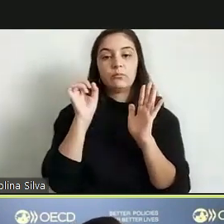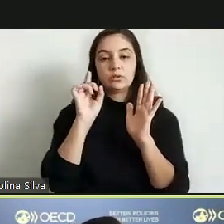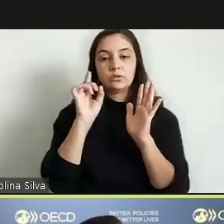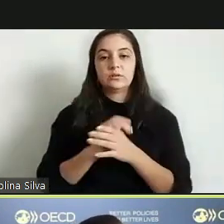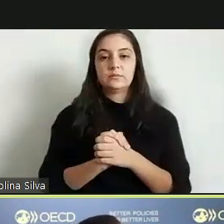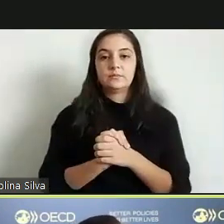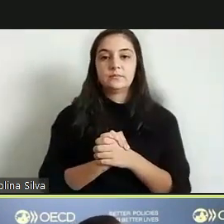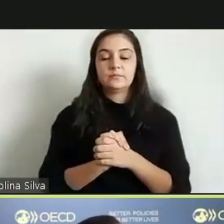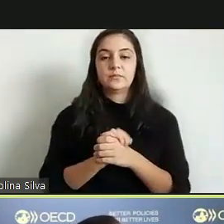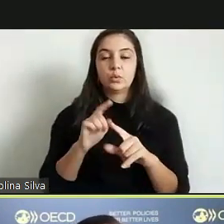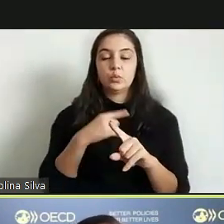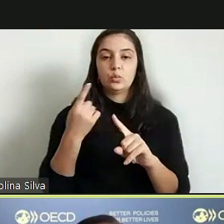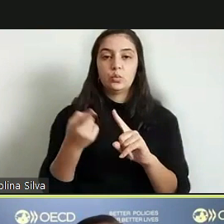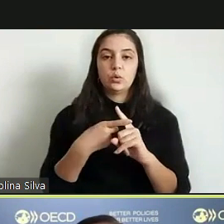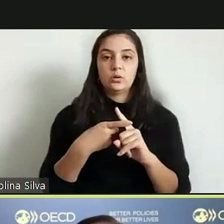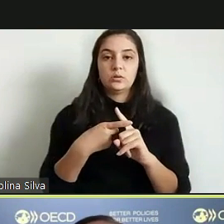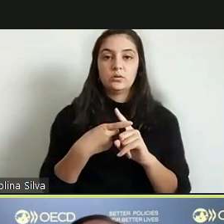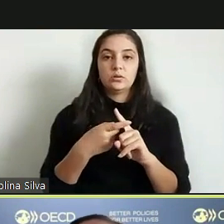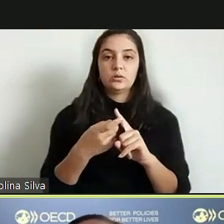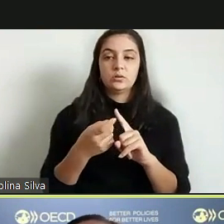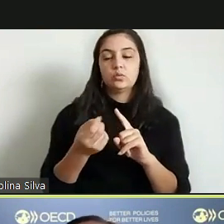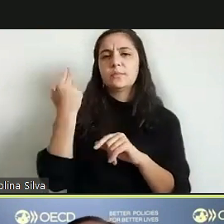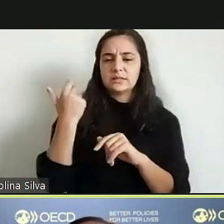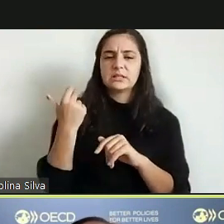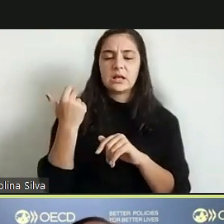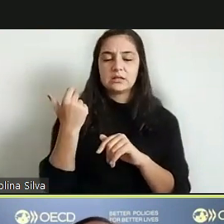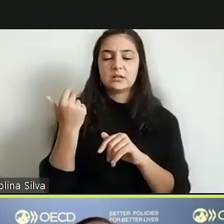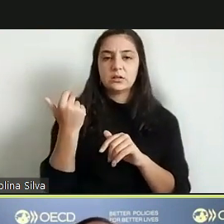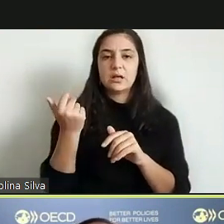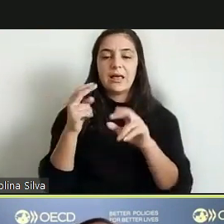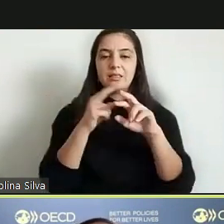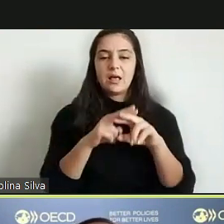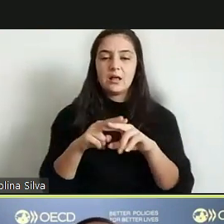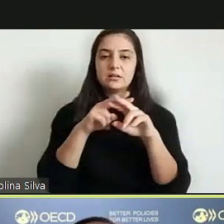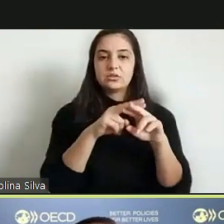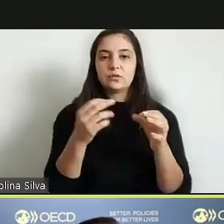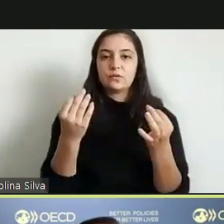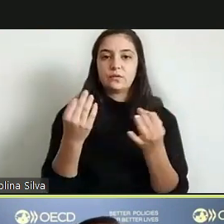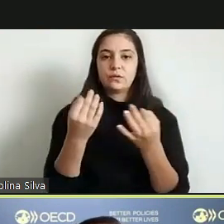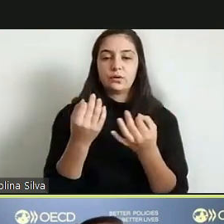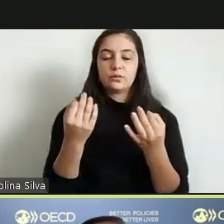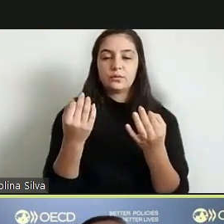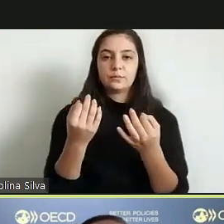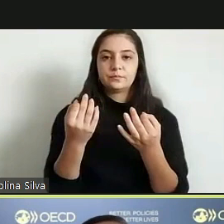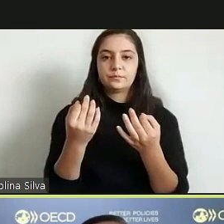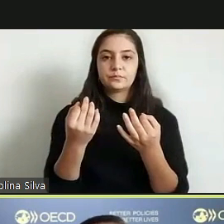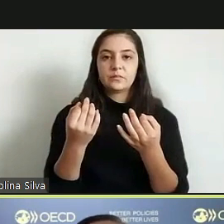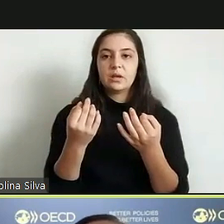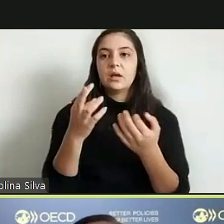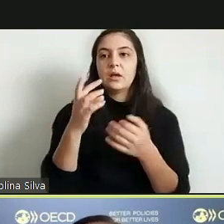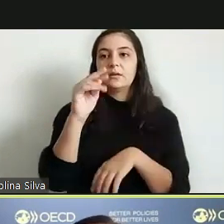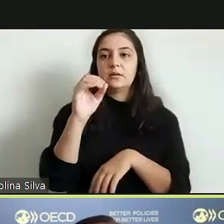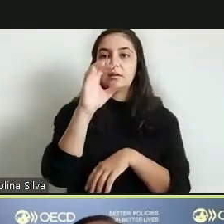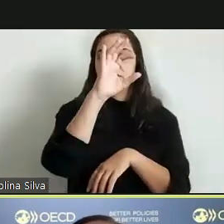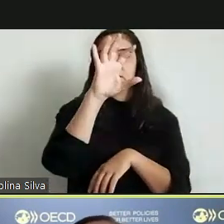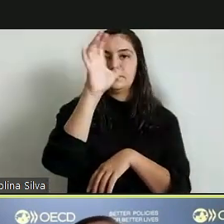En el año anterior nosotros hicimos un análisis de 30 países europeos y